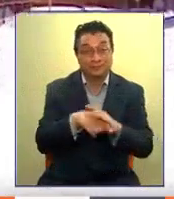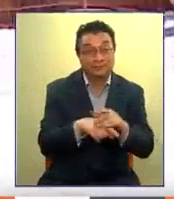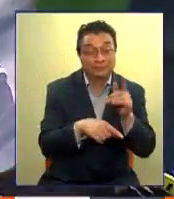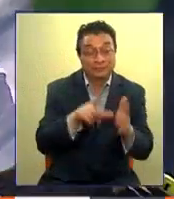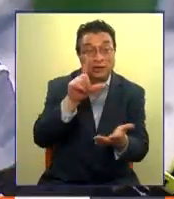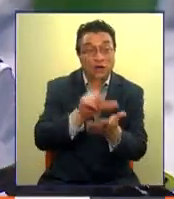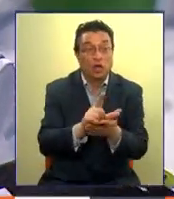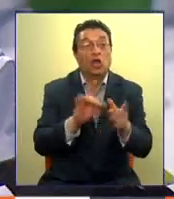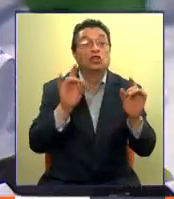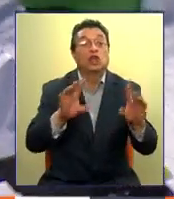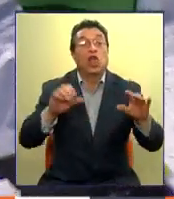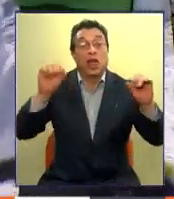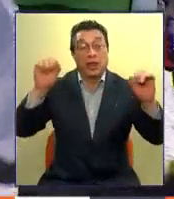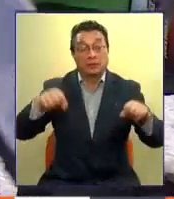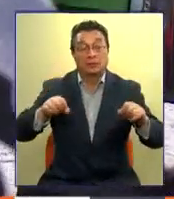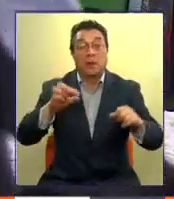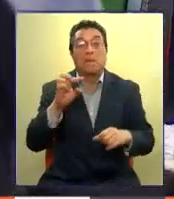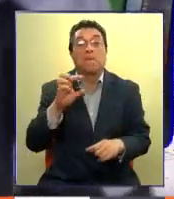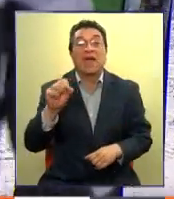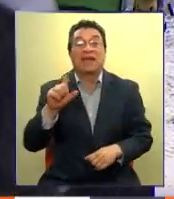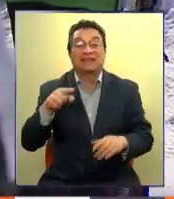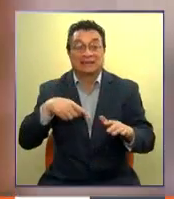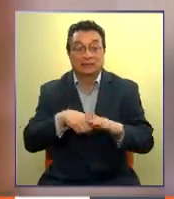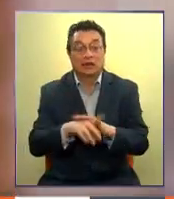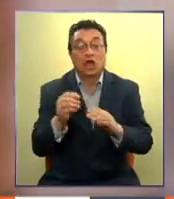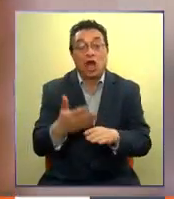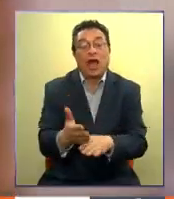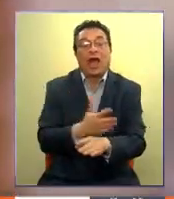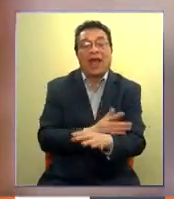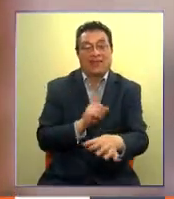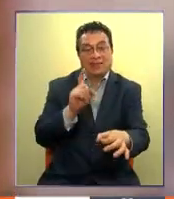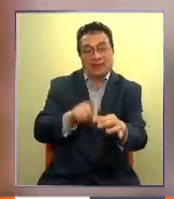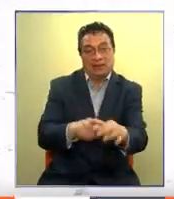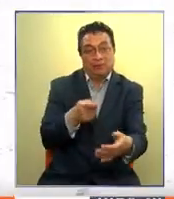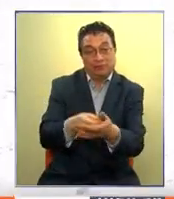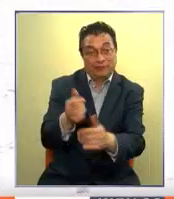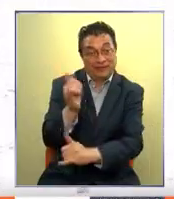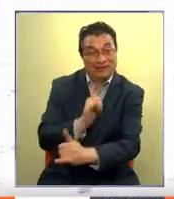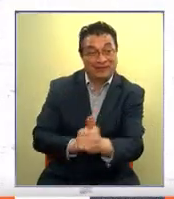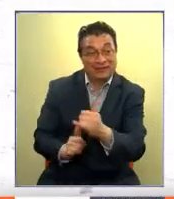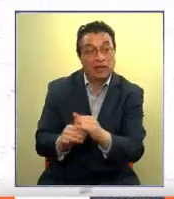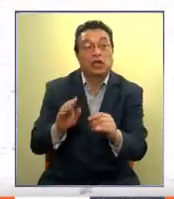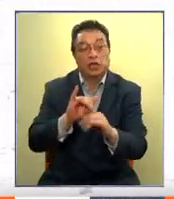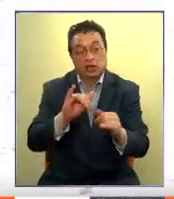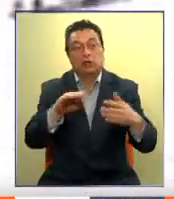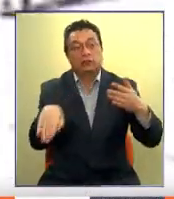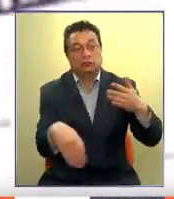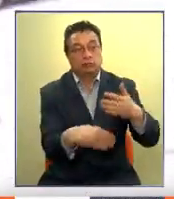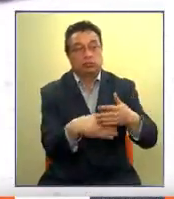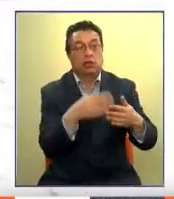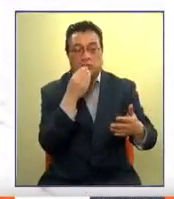solo está aceptando pases de temporada o preventas compradas con anticipación por internet y complementadas